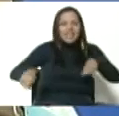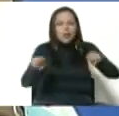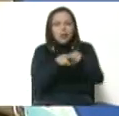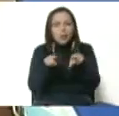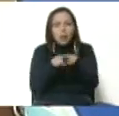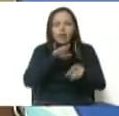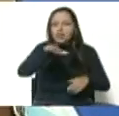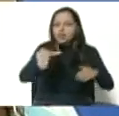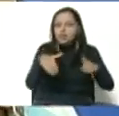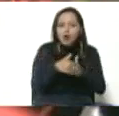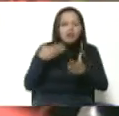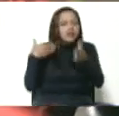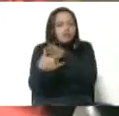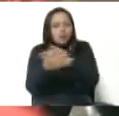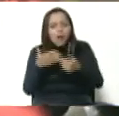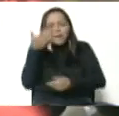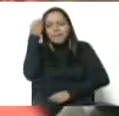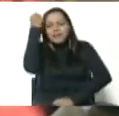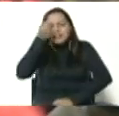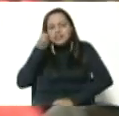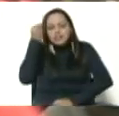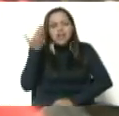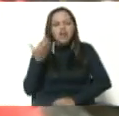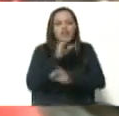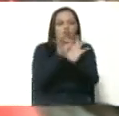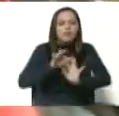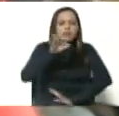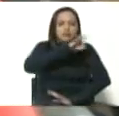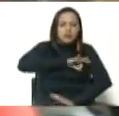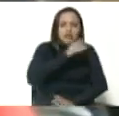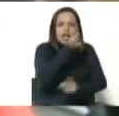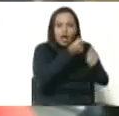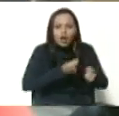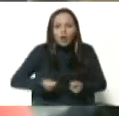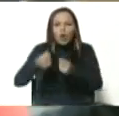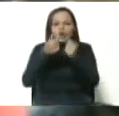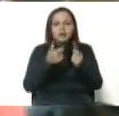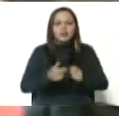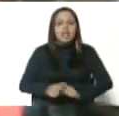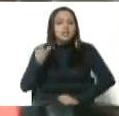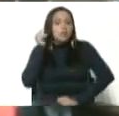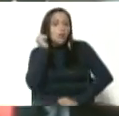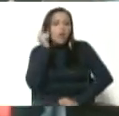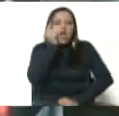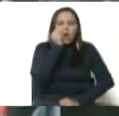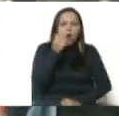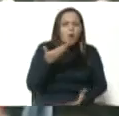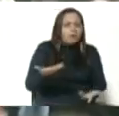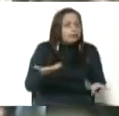política, condición social, condición económica, género, sexo,